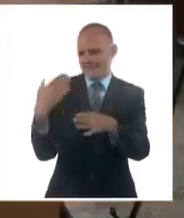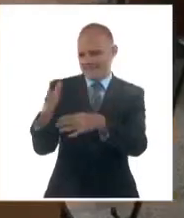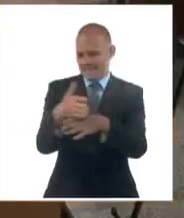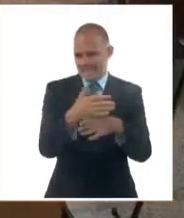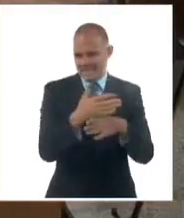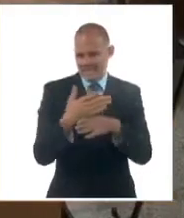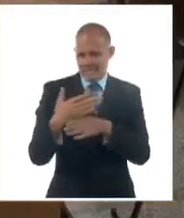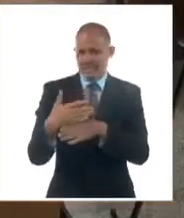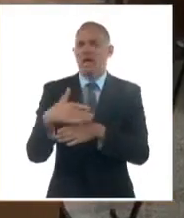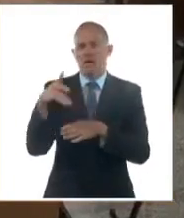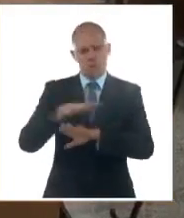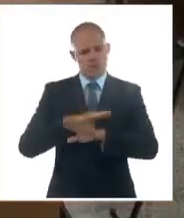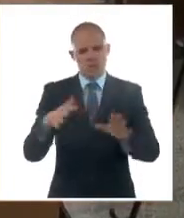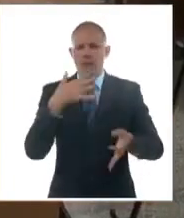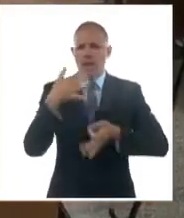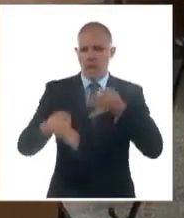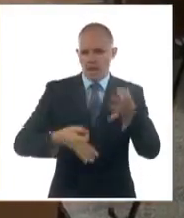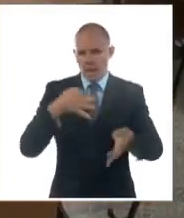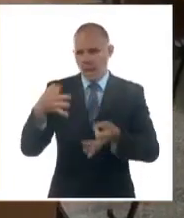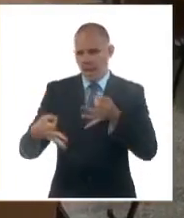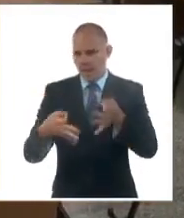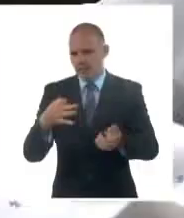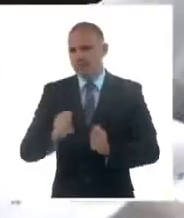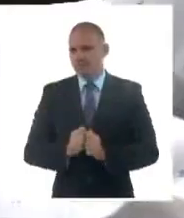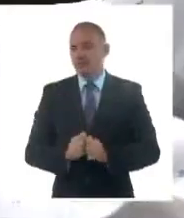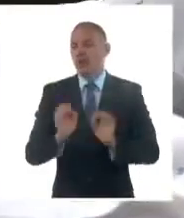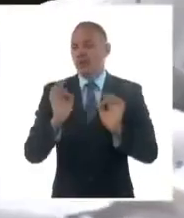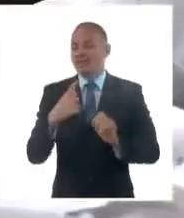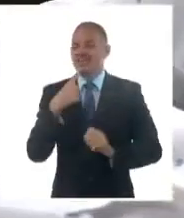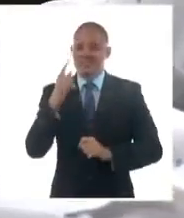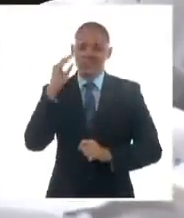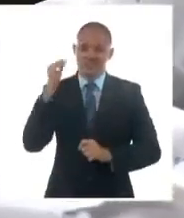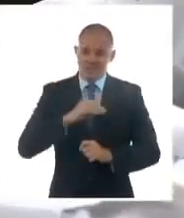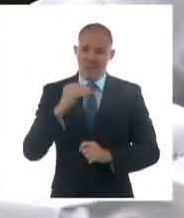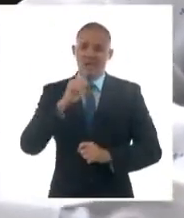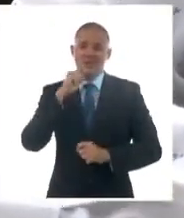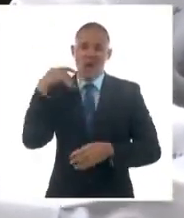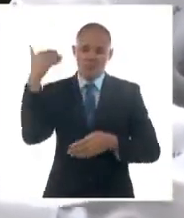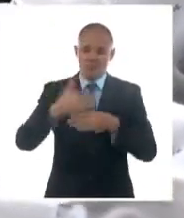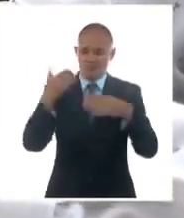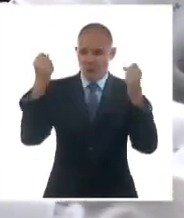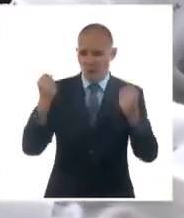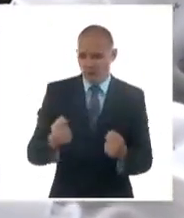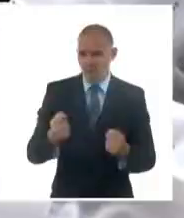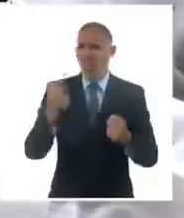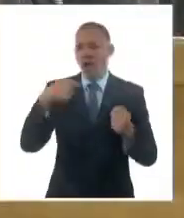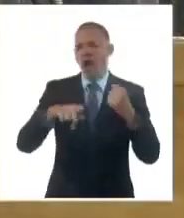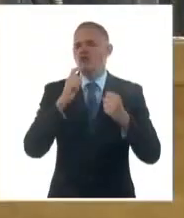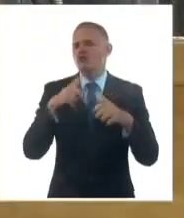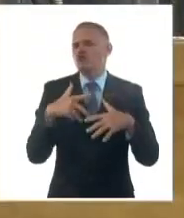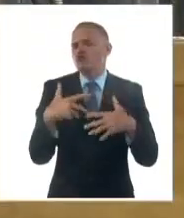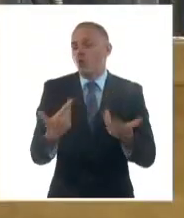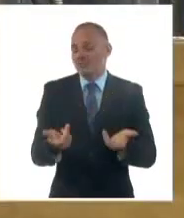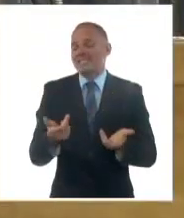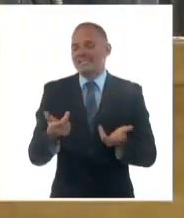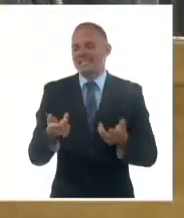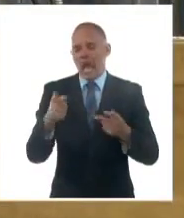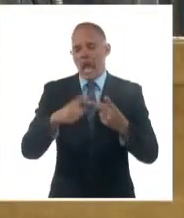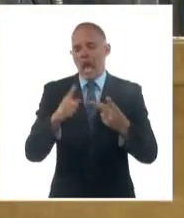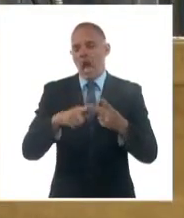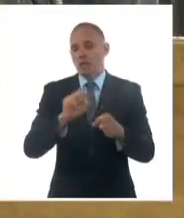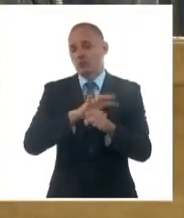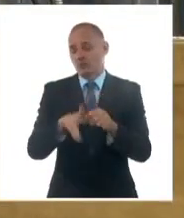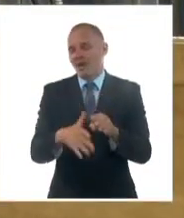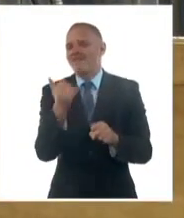Gestión Empresarial. Marrero reafirmó que ante el recrudecimiento del bloqueo de Estados Unidos contra Cuba, más el impacto de la